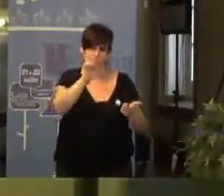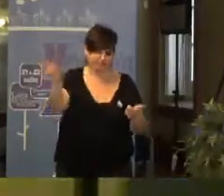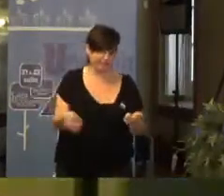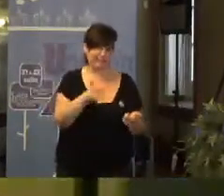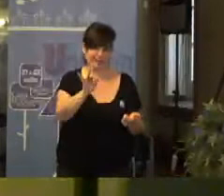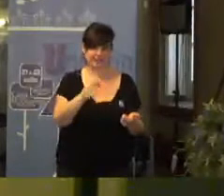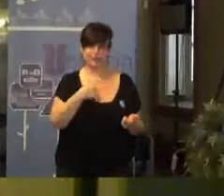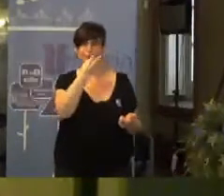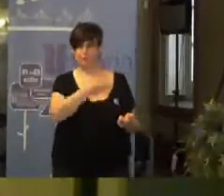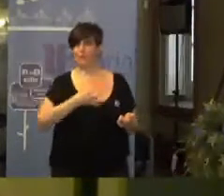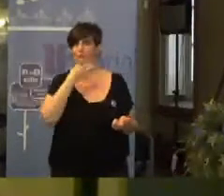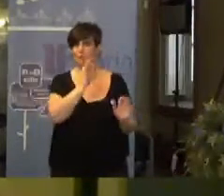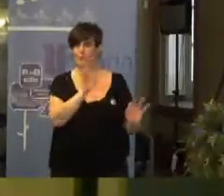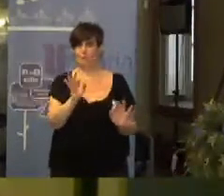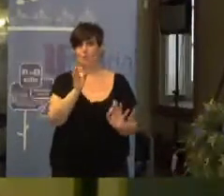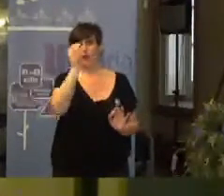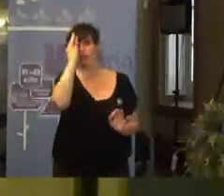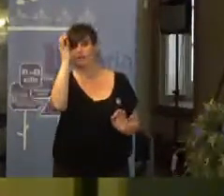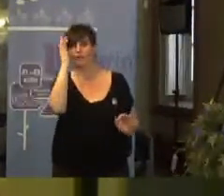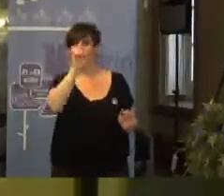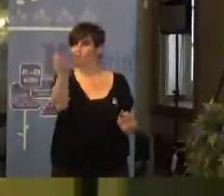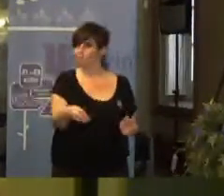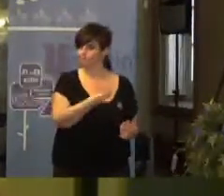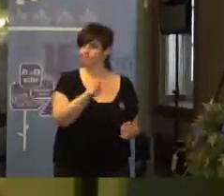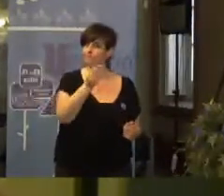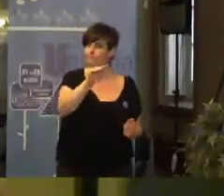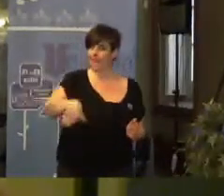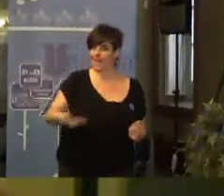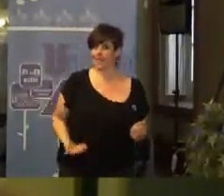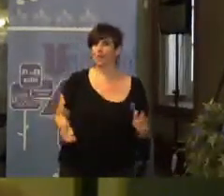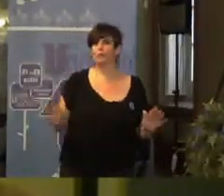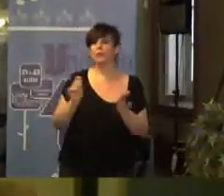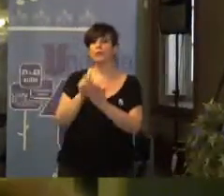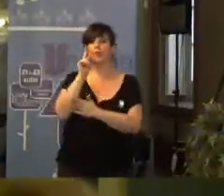moito discurso aí, e filosófico, e tal, dun punto de vista práctico.